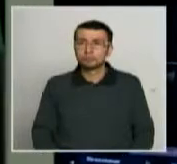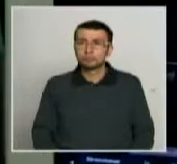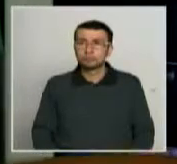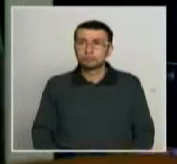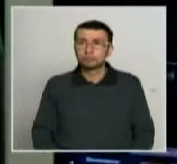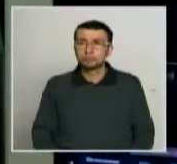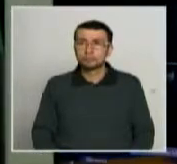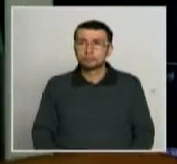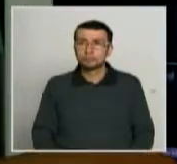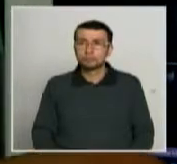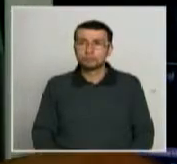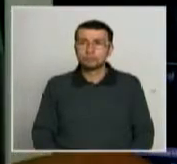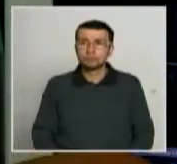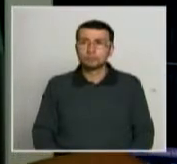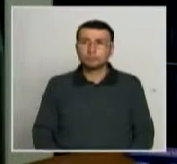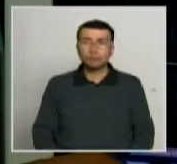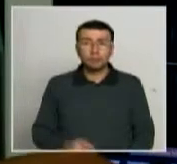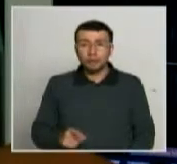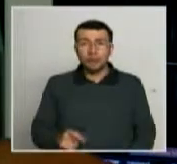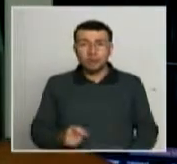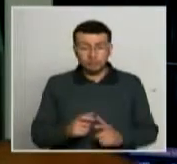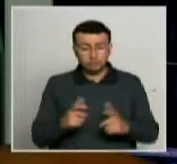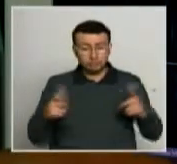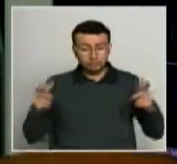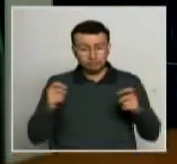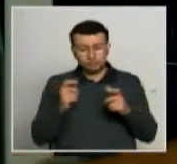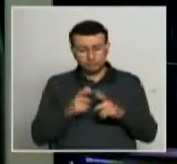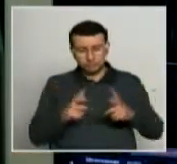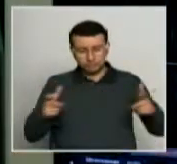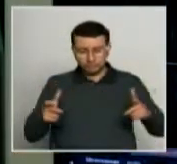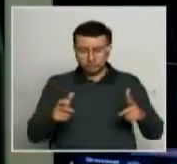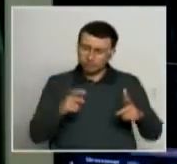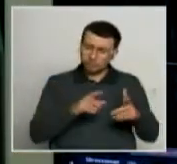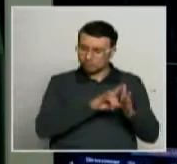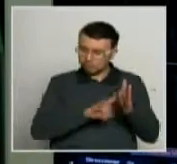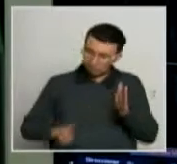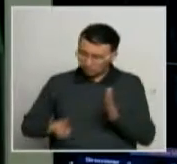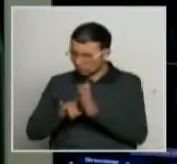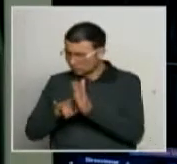entonces, estas ondas se someten a análisis.